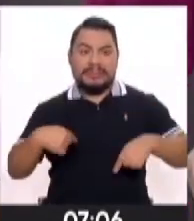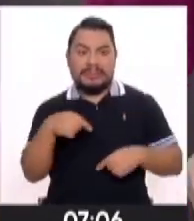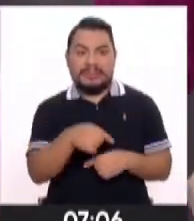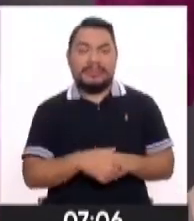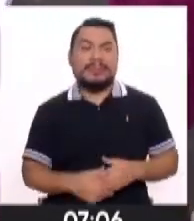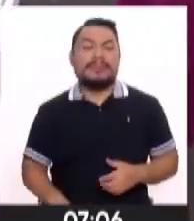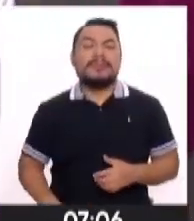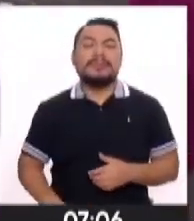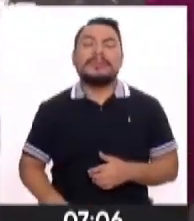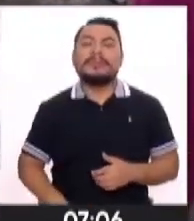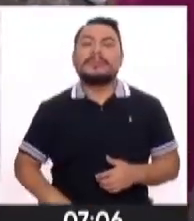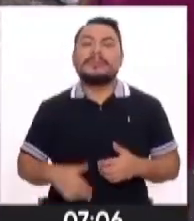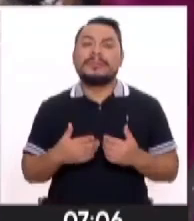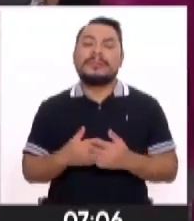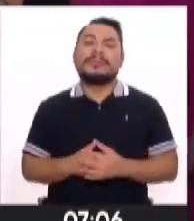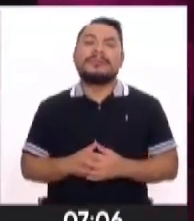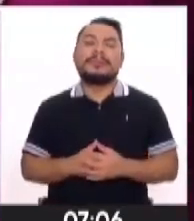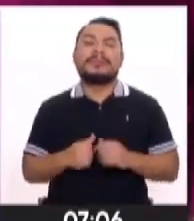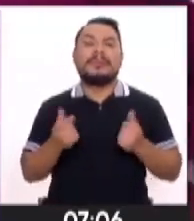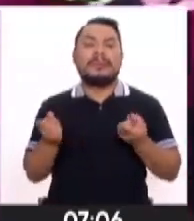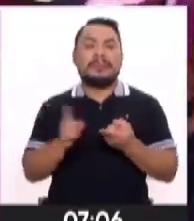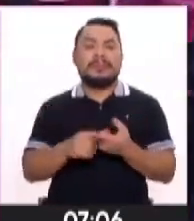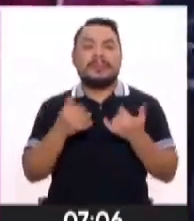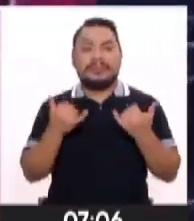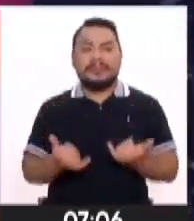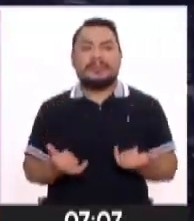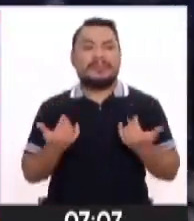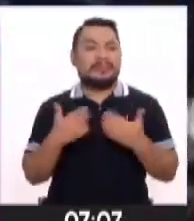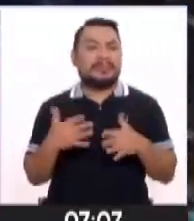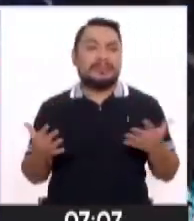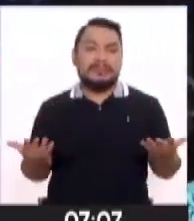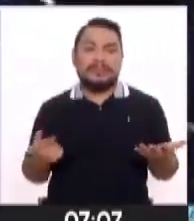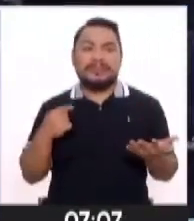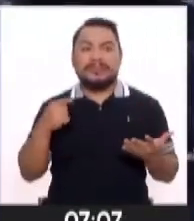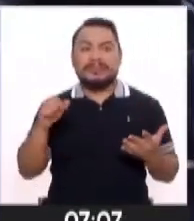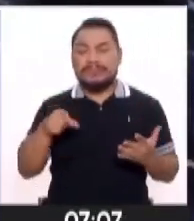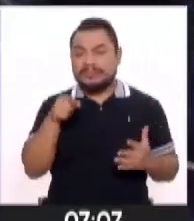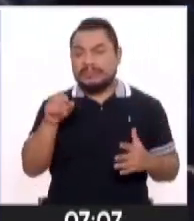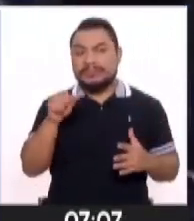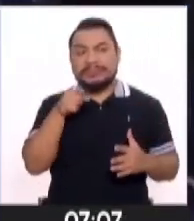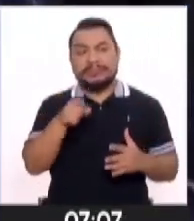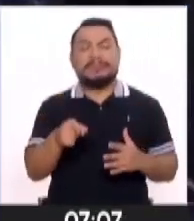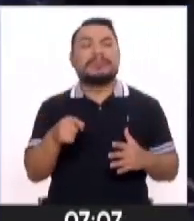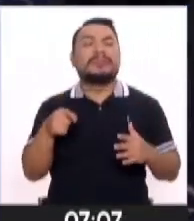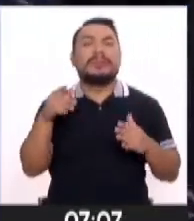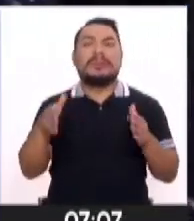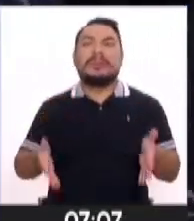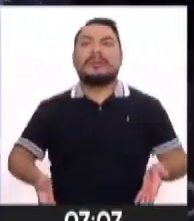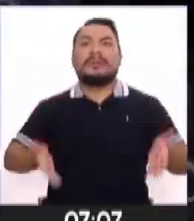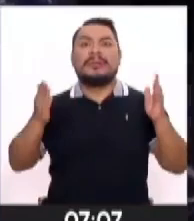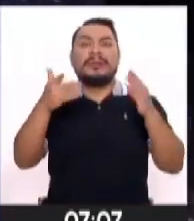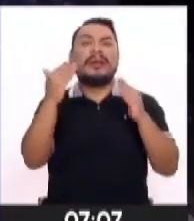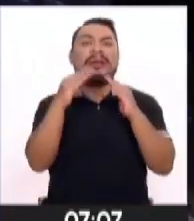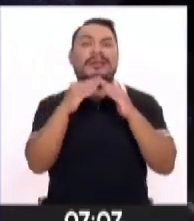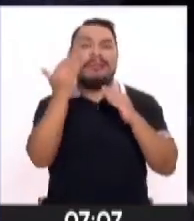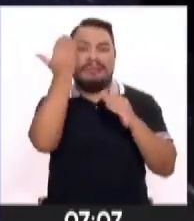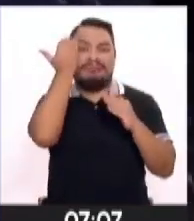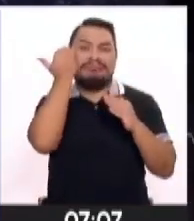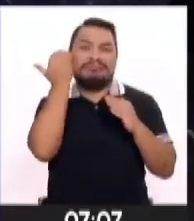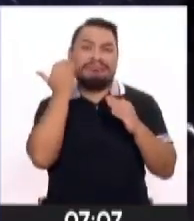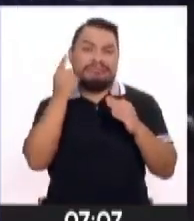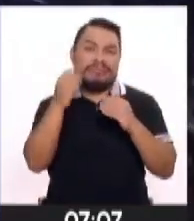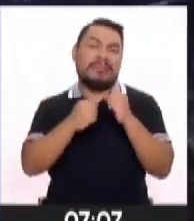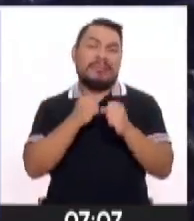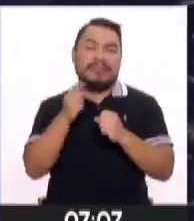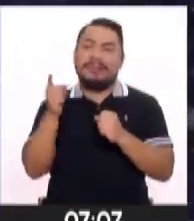podemos verlo. Y hasta el momento, si bien es cierto, ustedes ocupaban esta casona en donde fueron desalojadas, algunos incluso por muchos